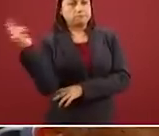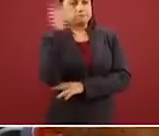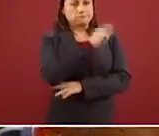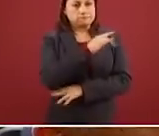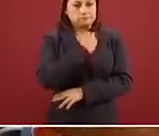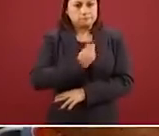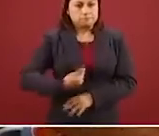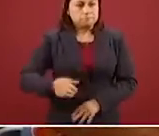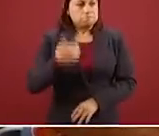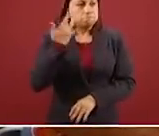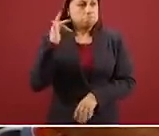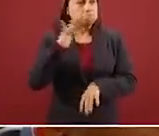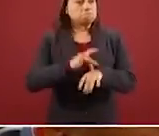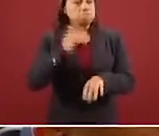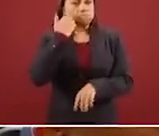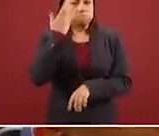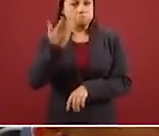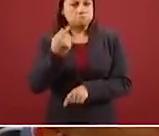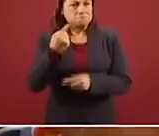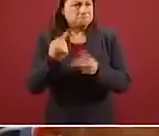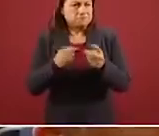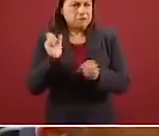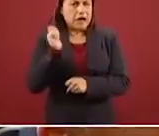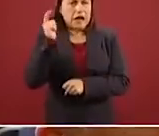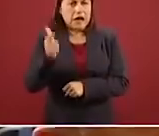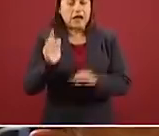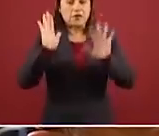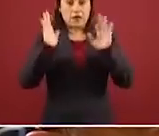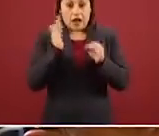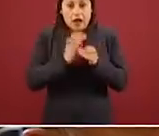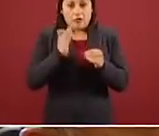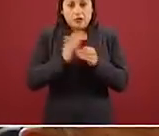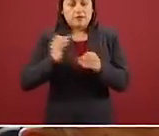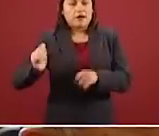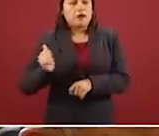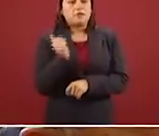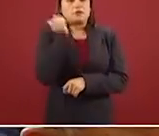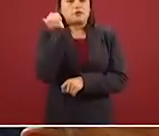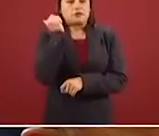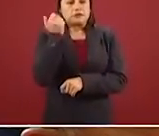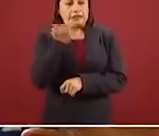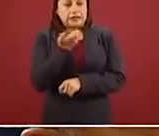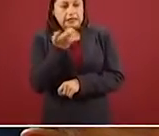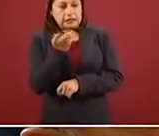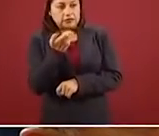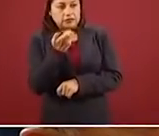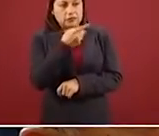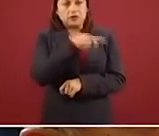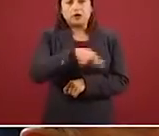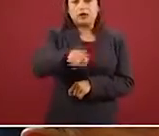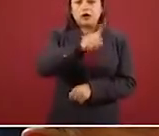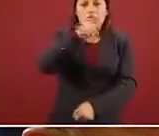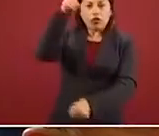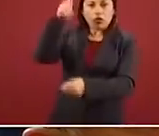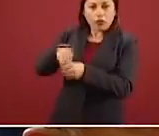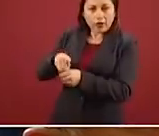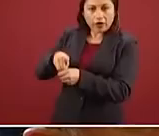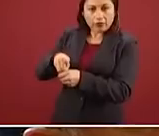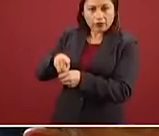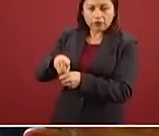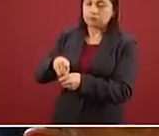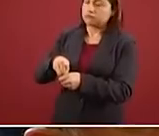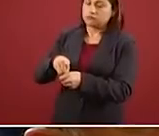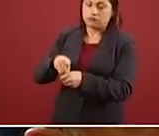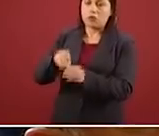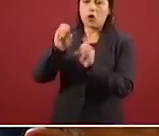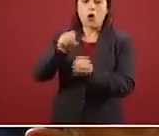Y aprovechando este instrumento financiero, o sea, no se trata de que se done dinero ni que la deuda se le cargue al